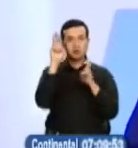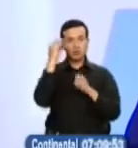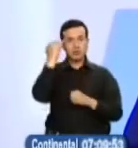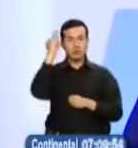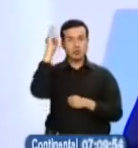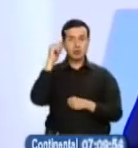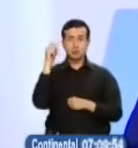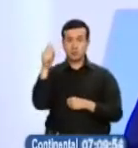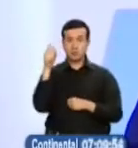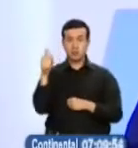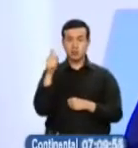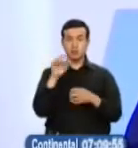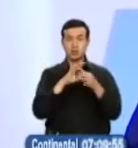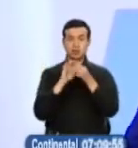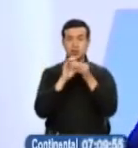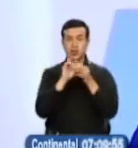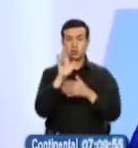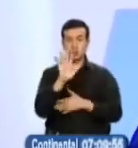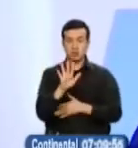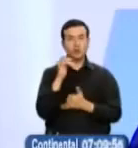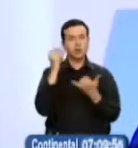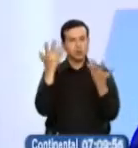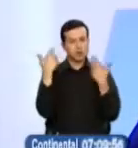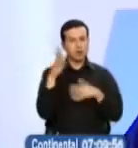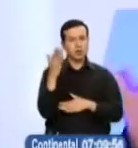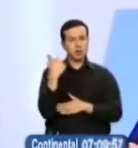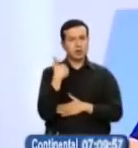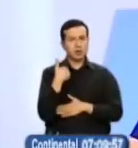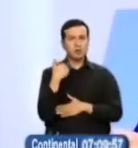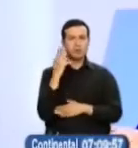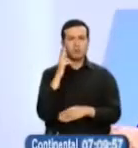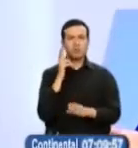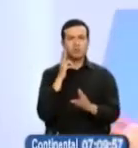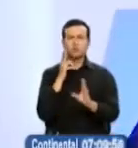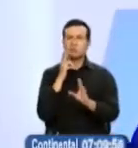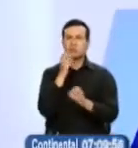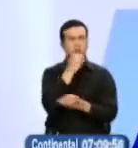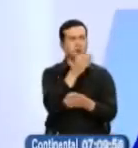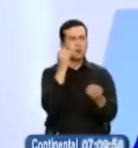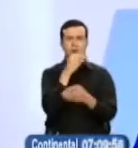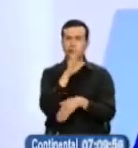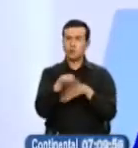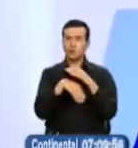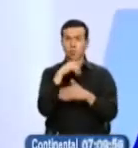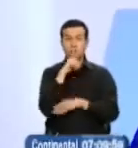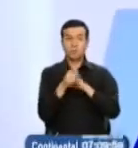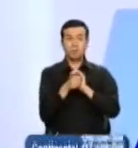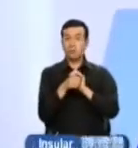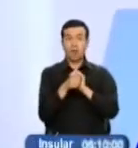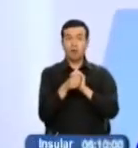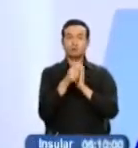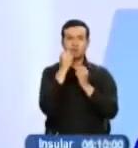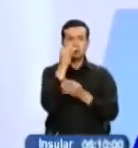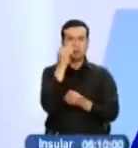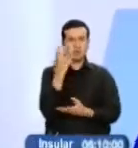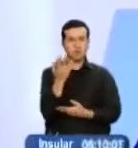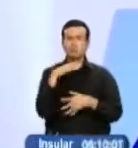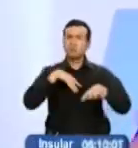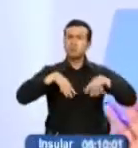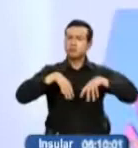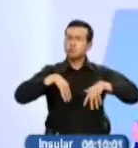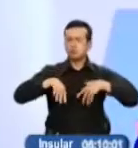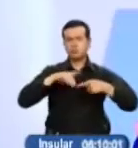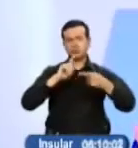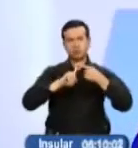iniciativa precisamente de Alianza País, hoy podemos tener acceso a esa información. Usted me decía, ¿qué acciones se deben tomar?